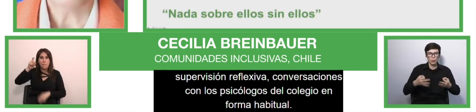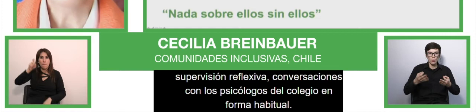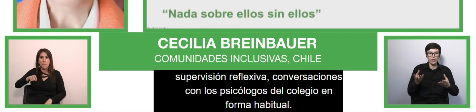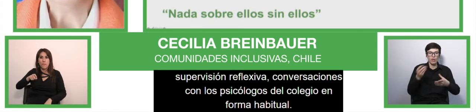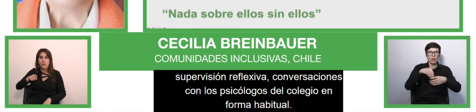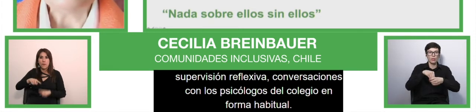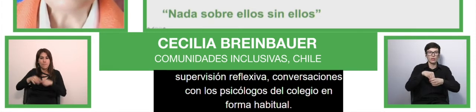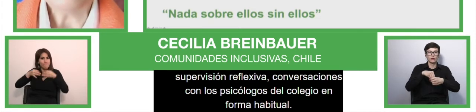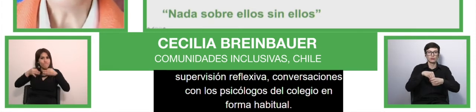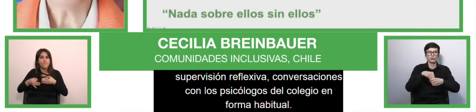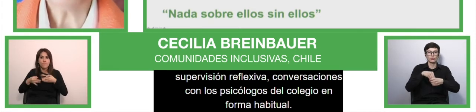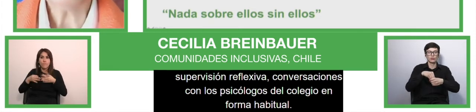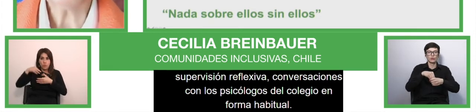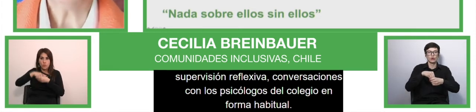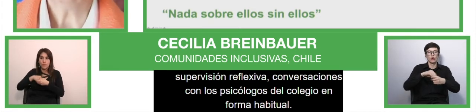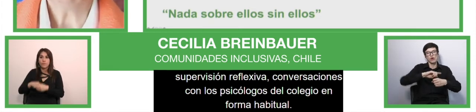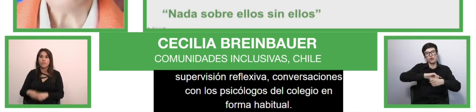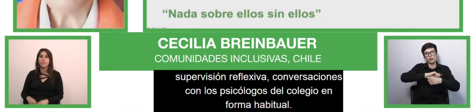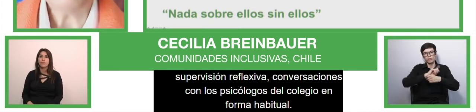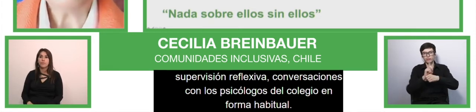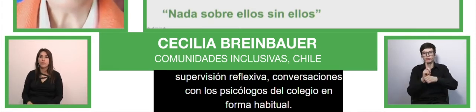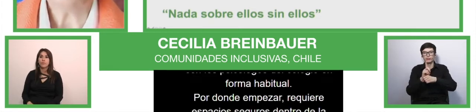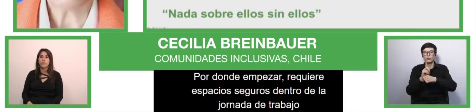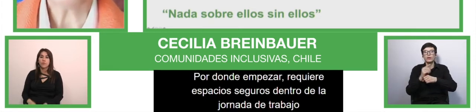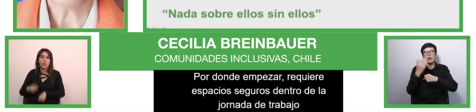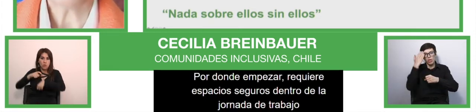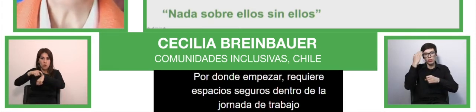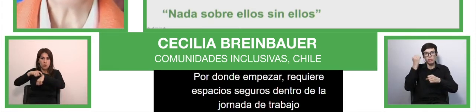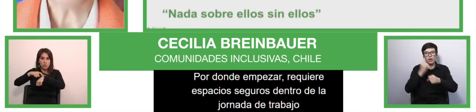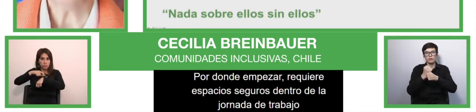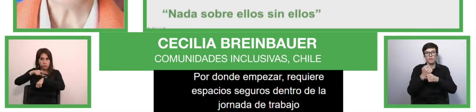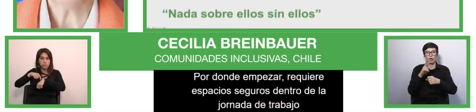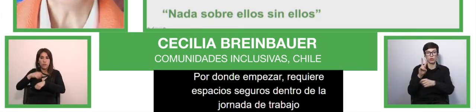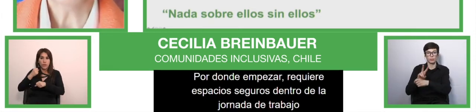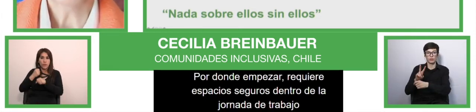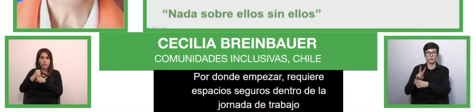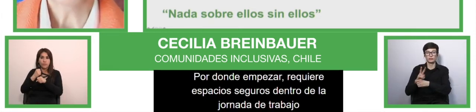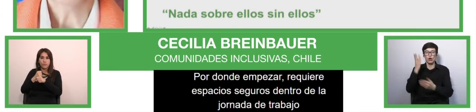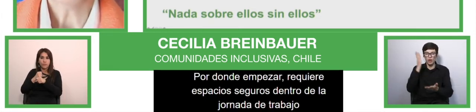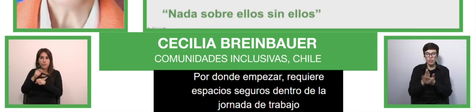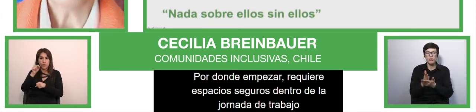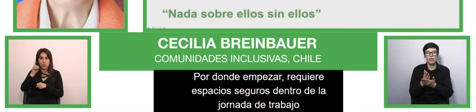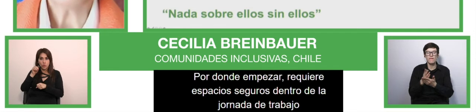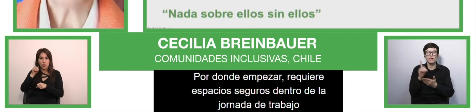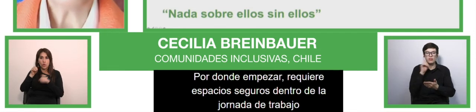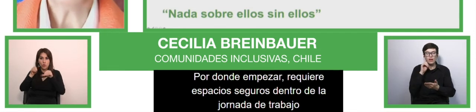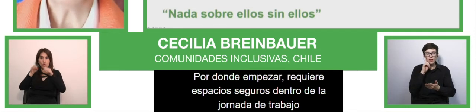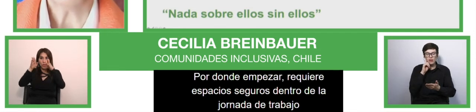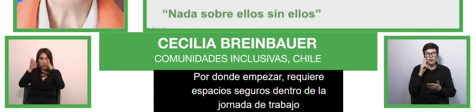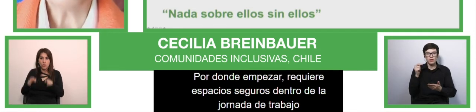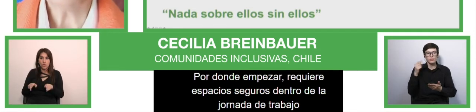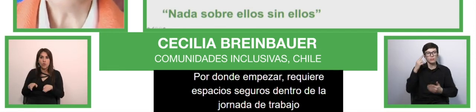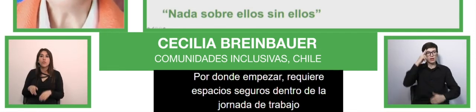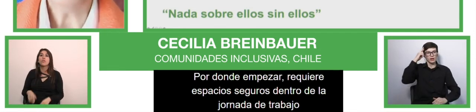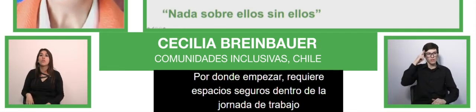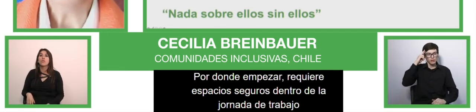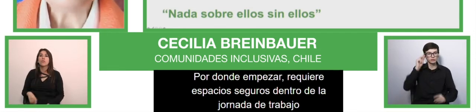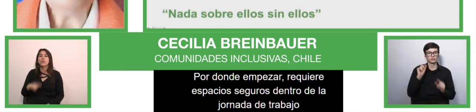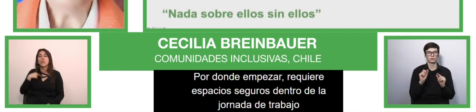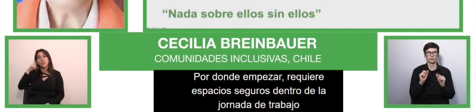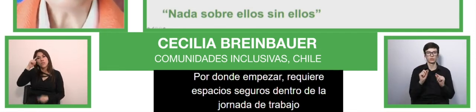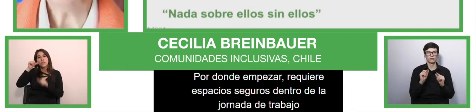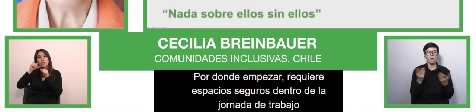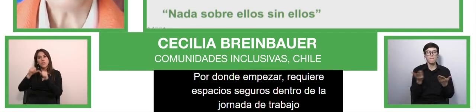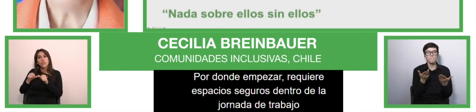los profesores dedicada supervisión periódica de prácticas reflexivas que quiero decir con esto observar